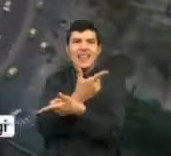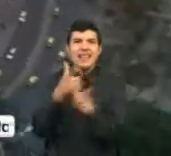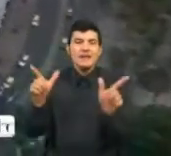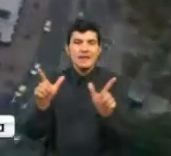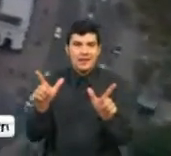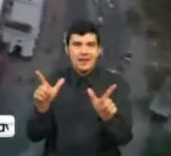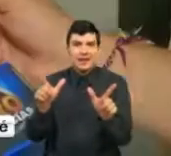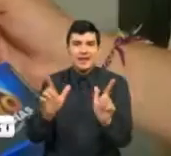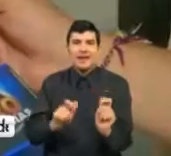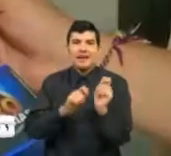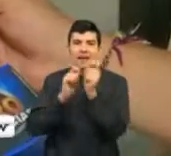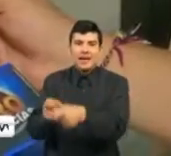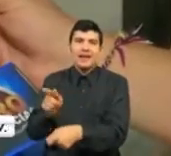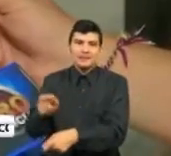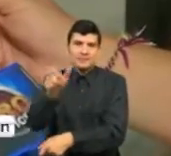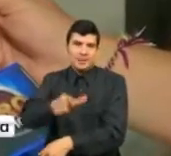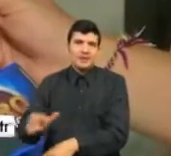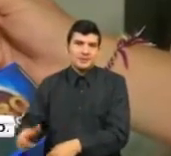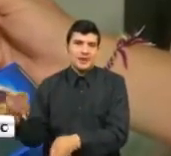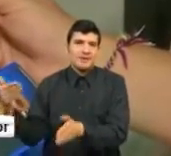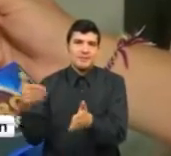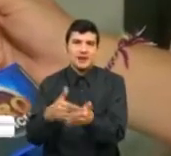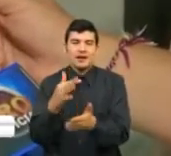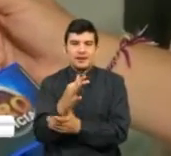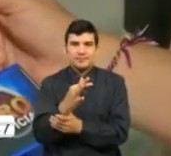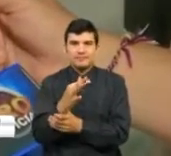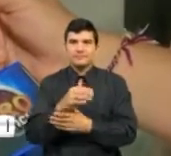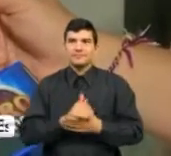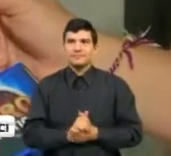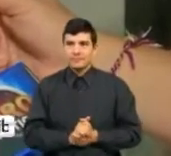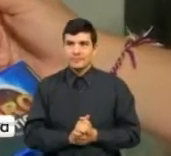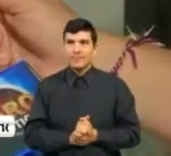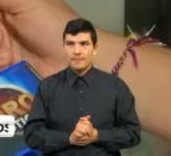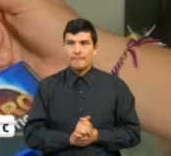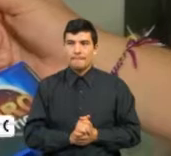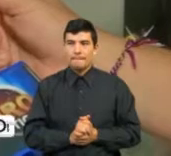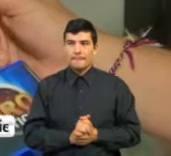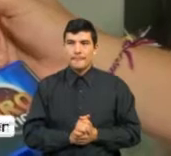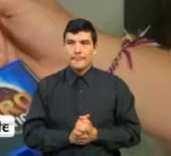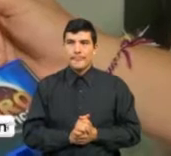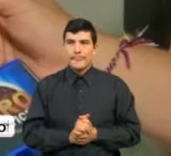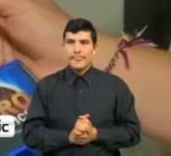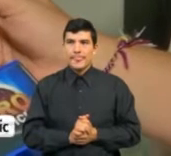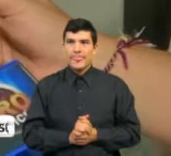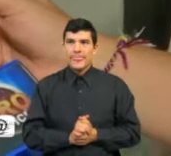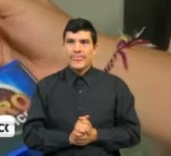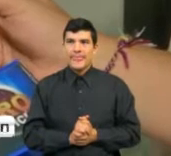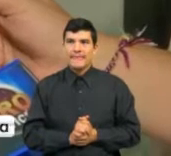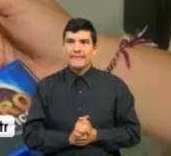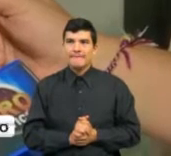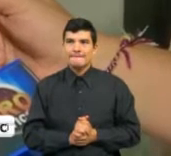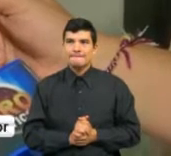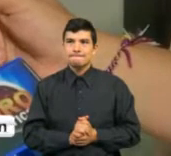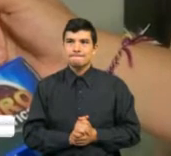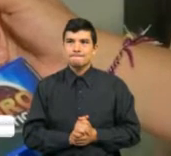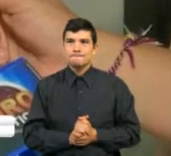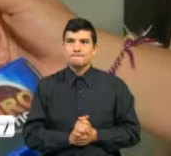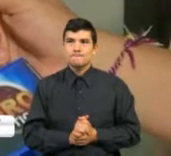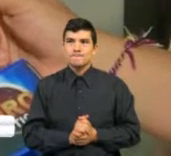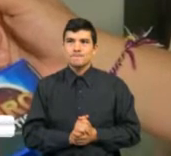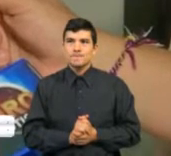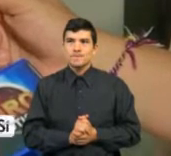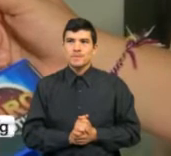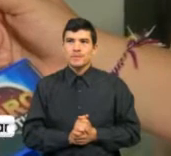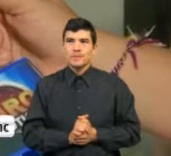a propósito de un fallo de tutela de la señora juez 16 civil municipal, abocaría a un desacato frente